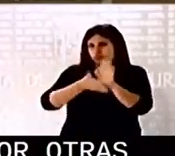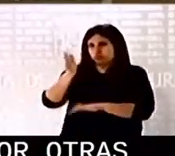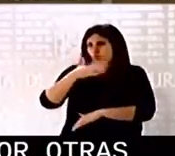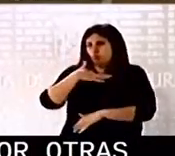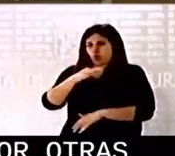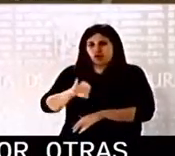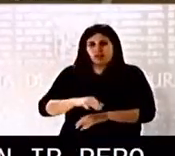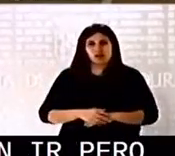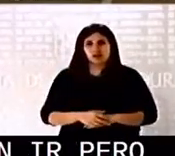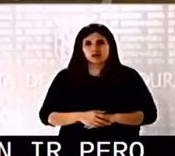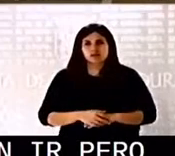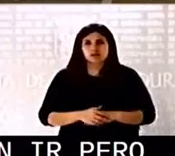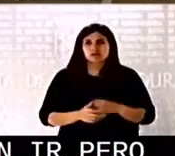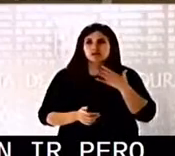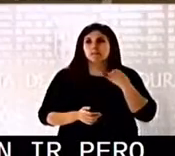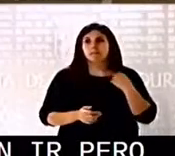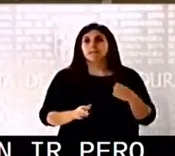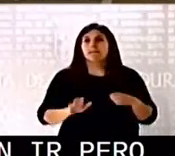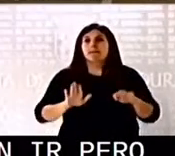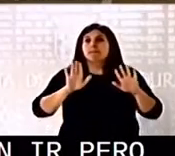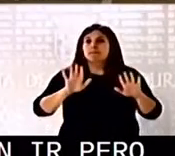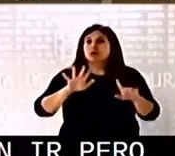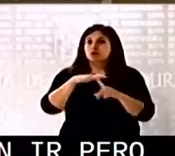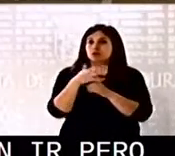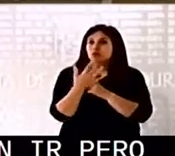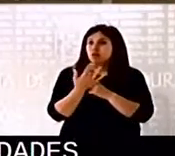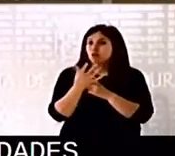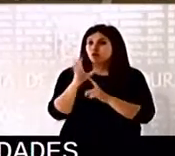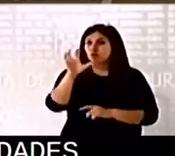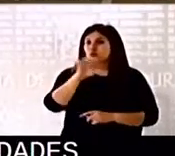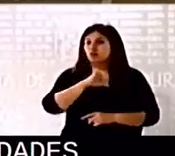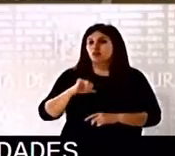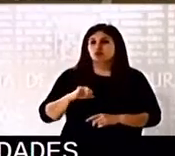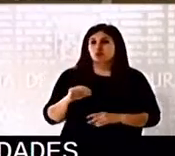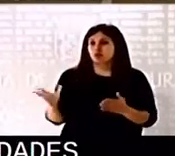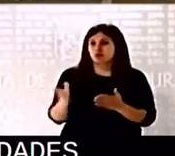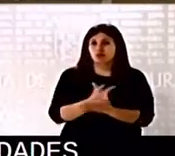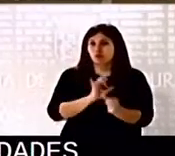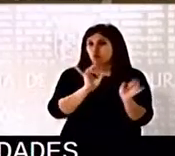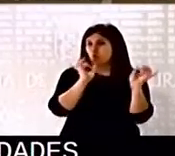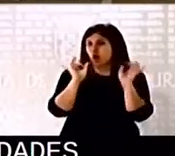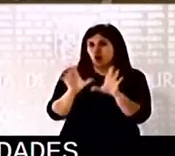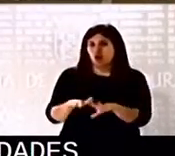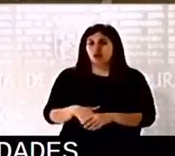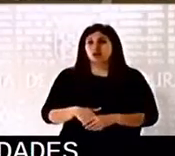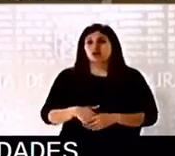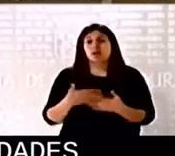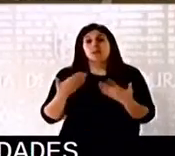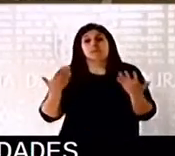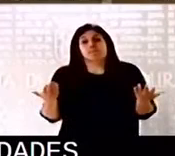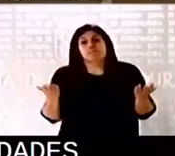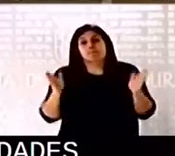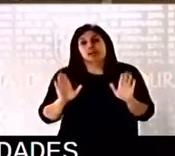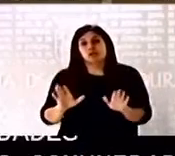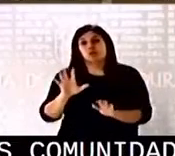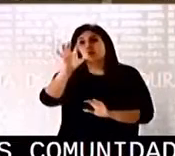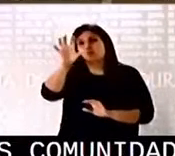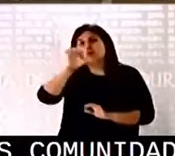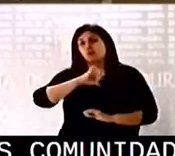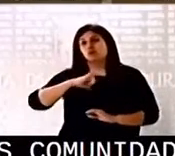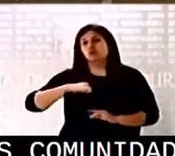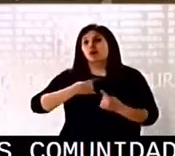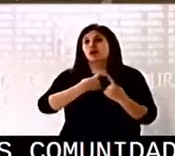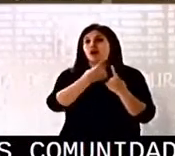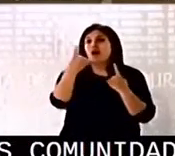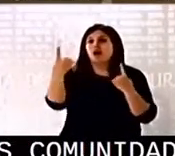Pero vamos, que esto pasa en todas las comunidades autónomas. Lo que pasa es que en cada una de las comunidades autónomas responde